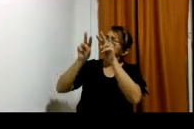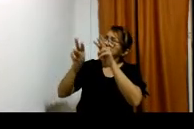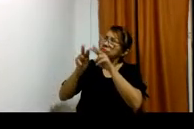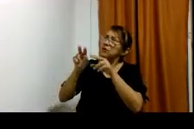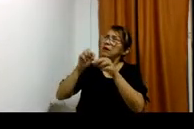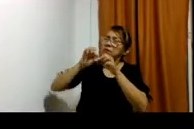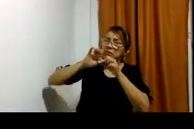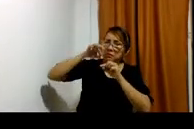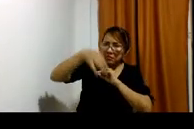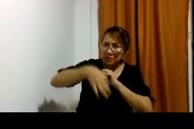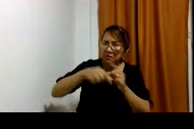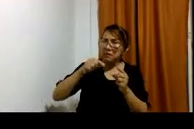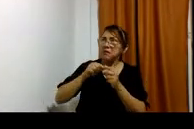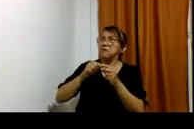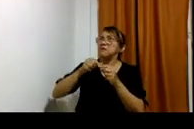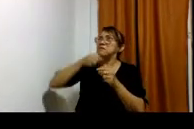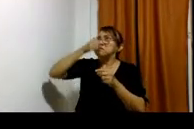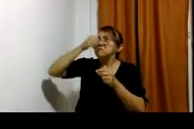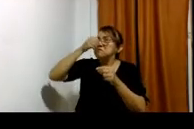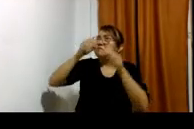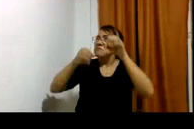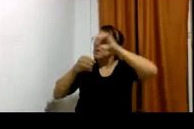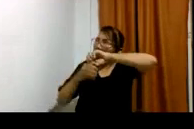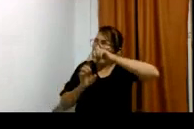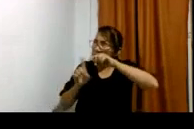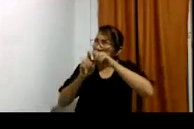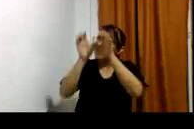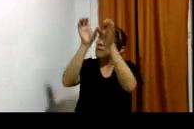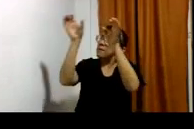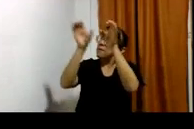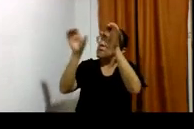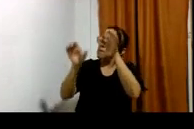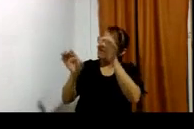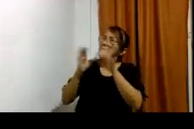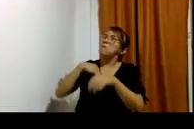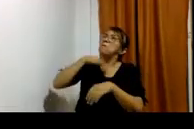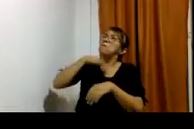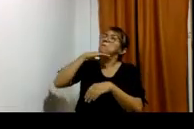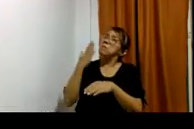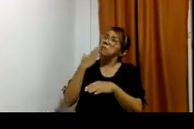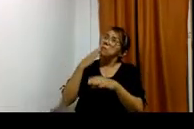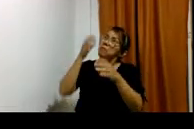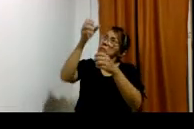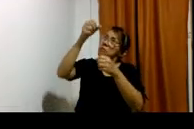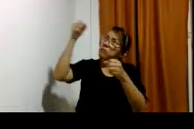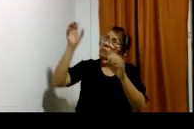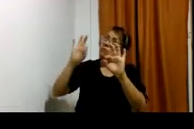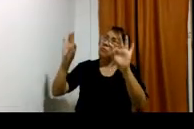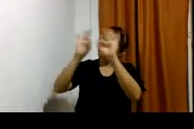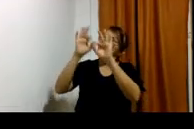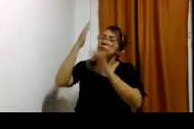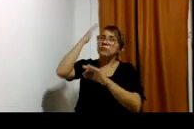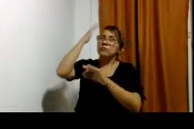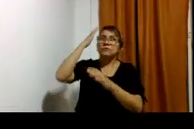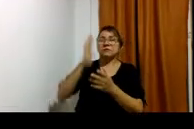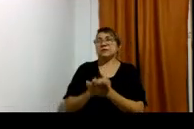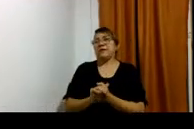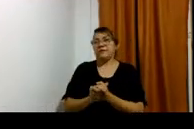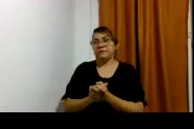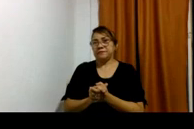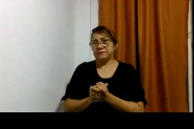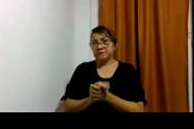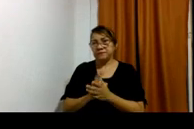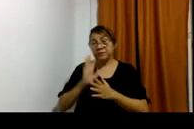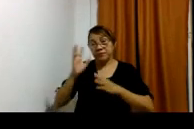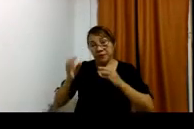que este botiquín esté completo, el stock esté siempre al día, con elementos completos y con sustancias